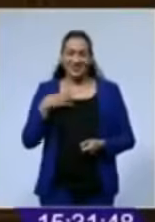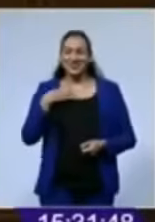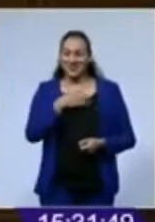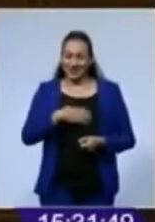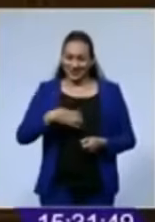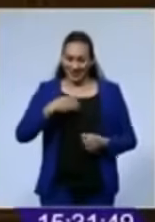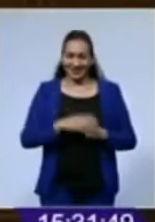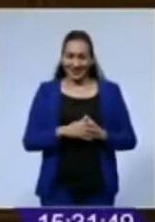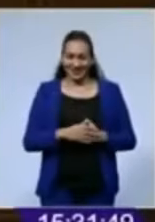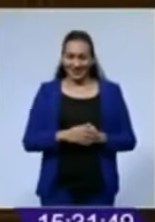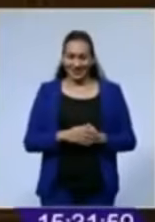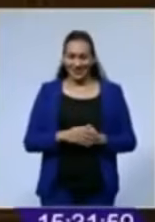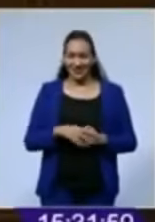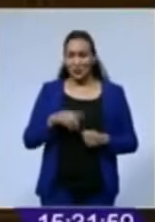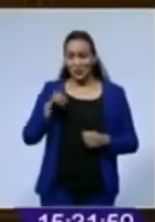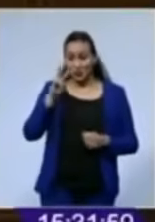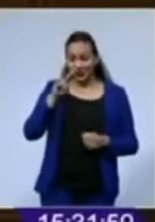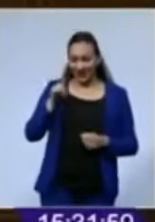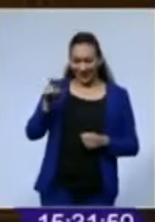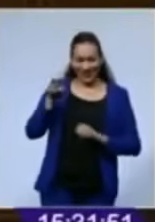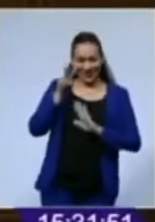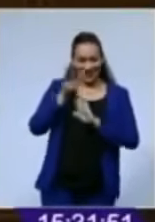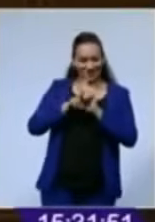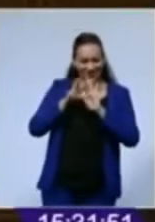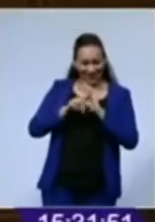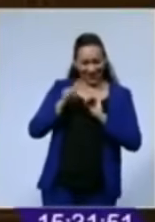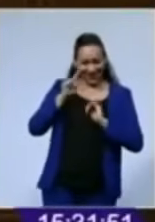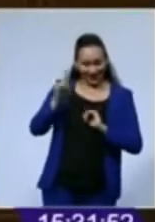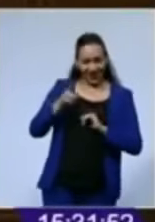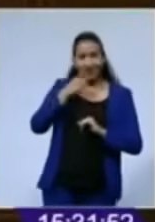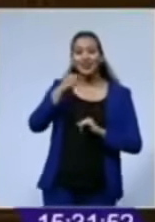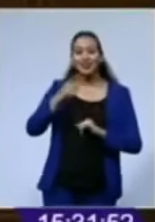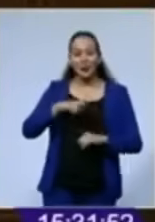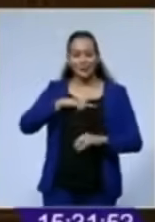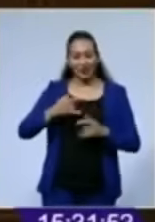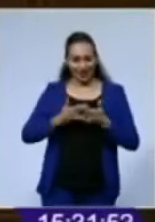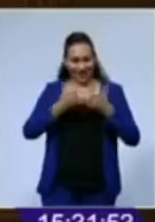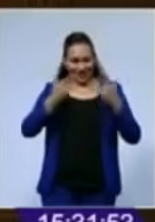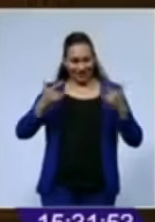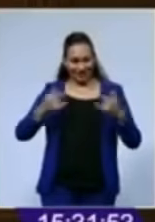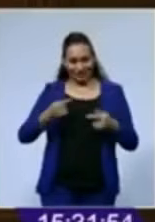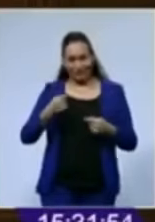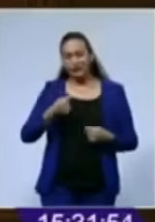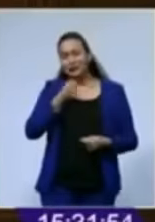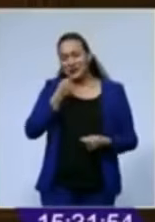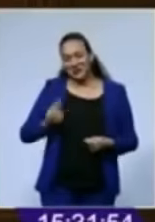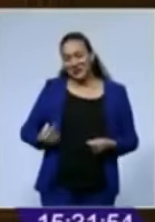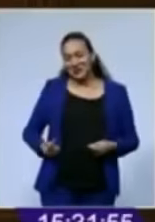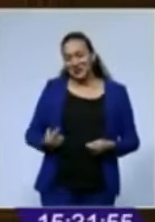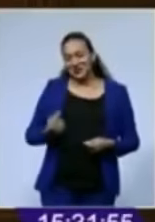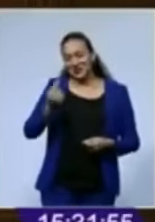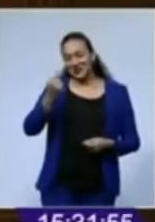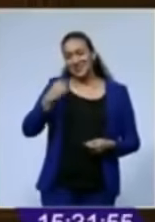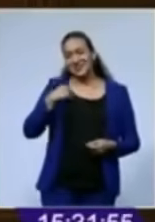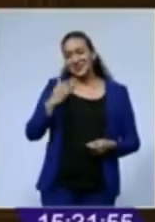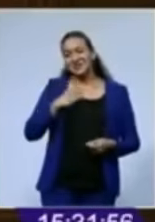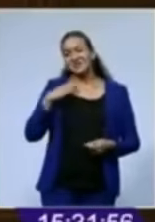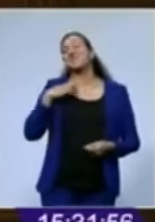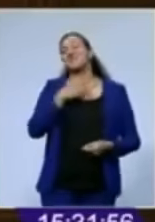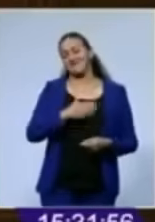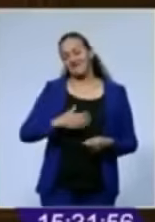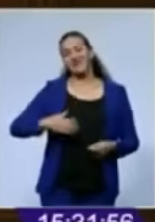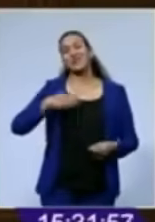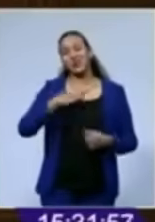semblanza de que ente la alegría de haber cumplido con la tranquilidad de